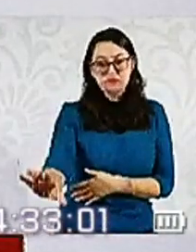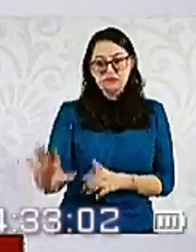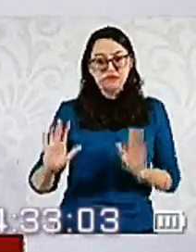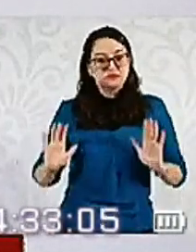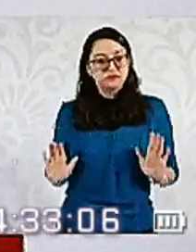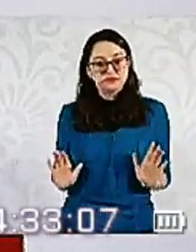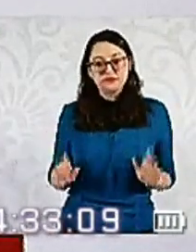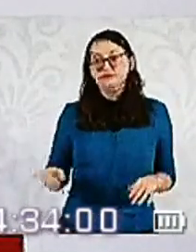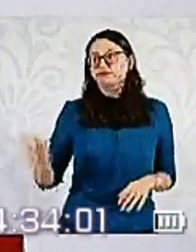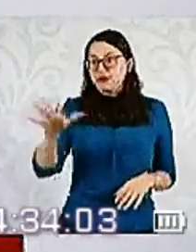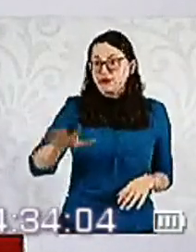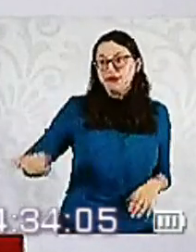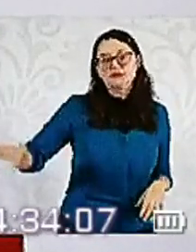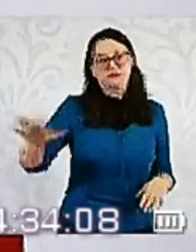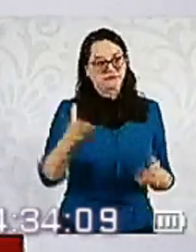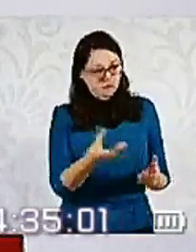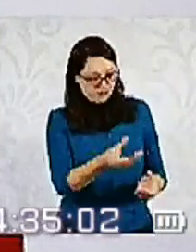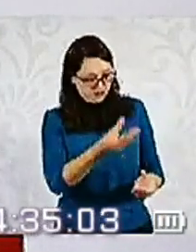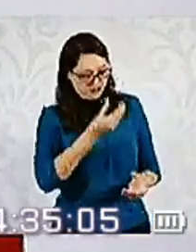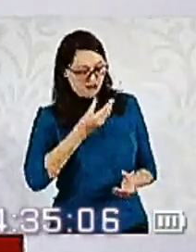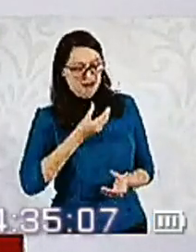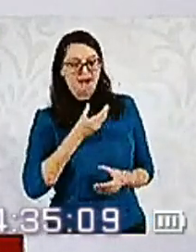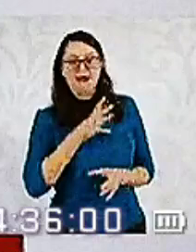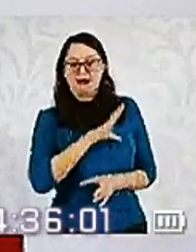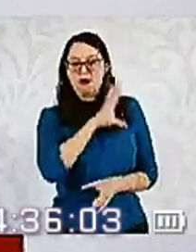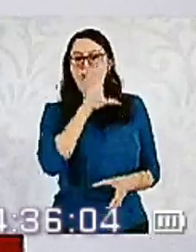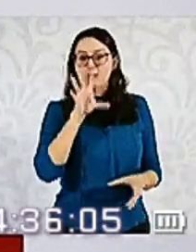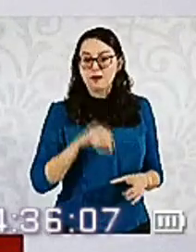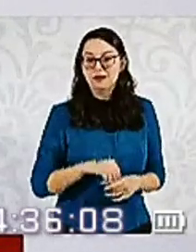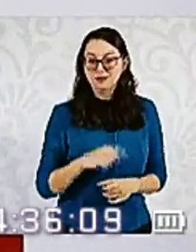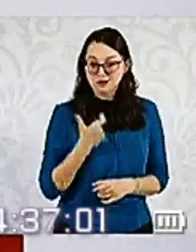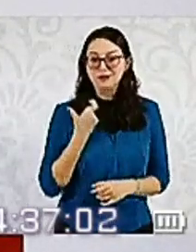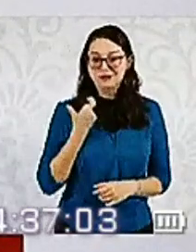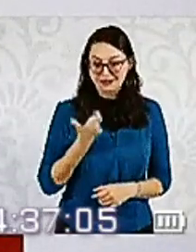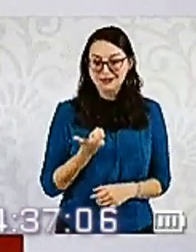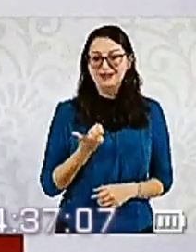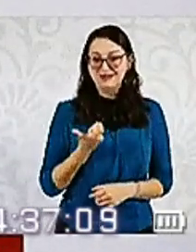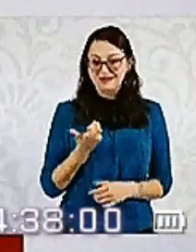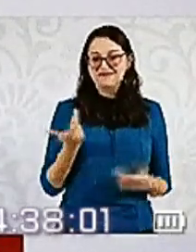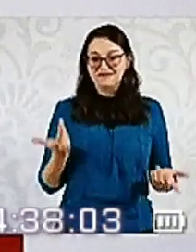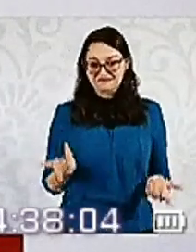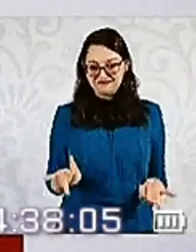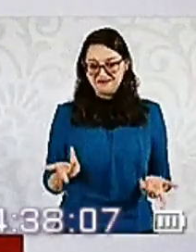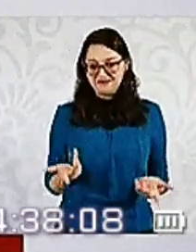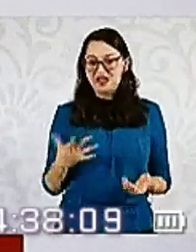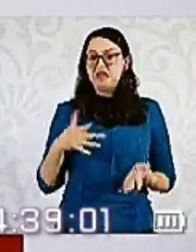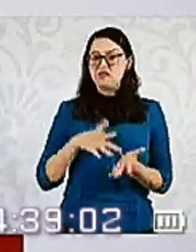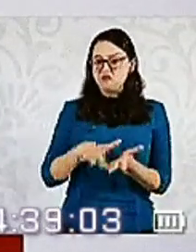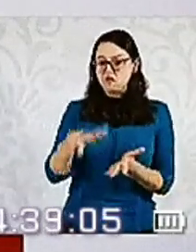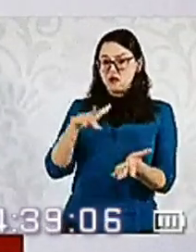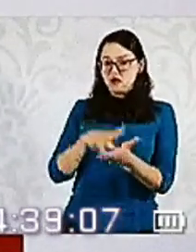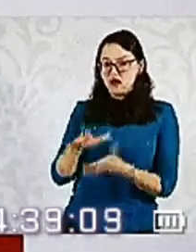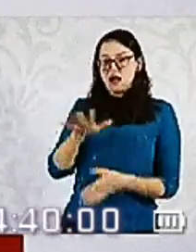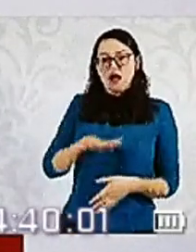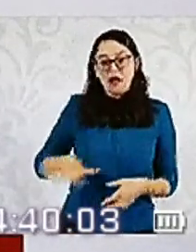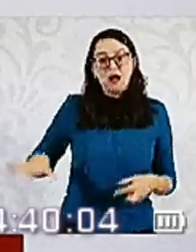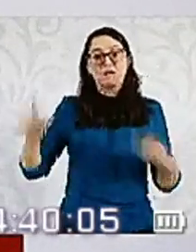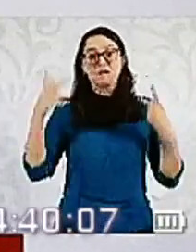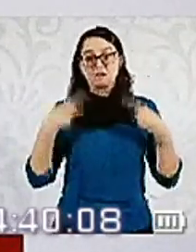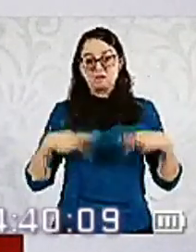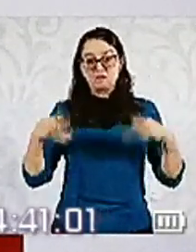esta población y entonces podemos asignar más dinero a más gente que apoye directamente a la población